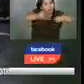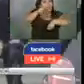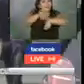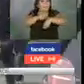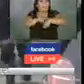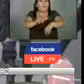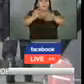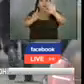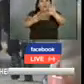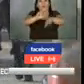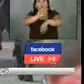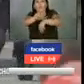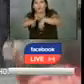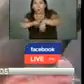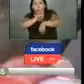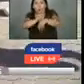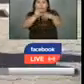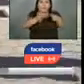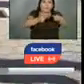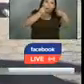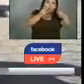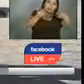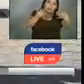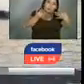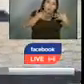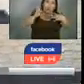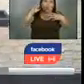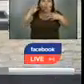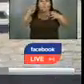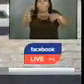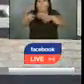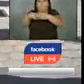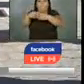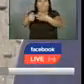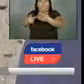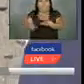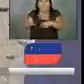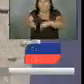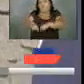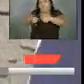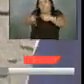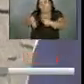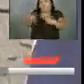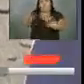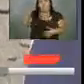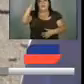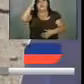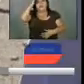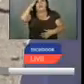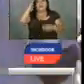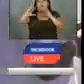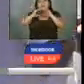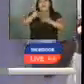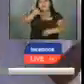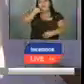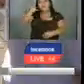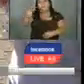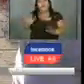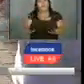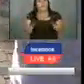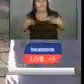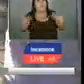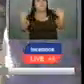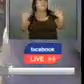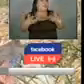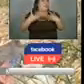72 horas para la detención administrativa y la inviolabilidad de la correspondencia y las telecomunicaciones. Esto luego de